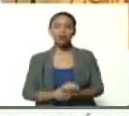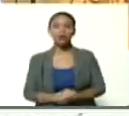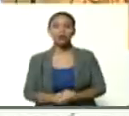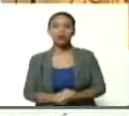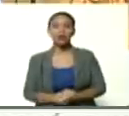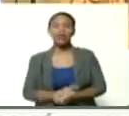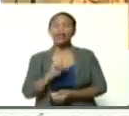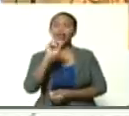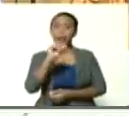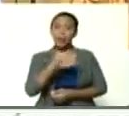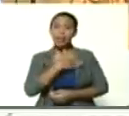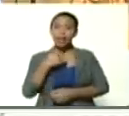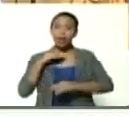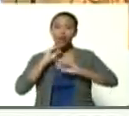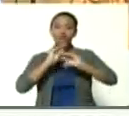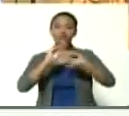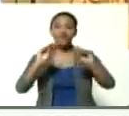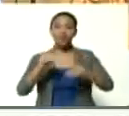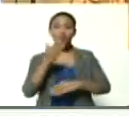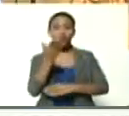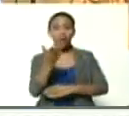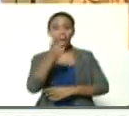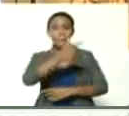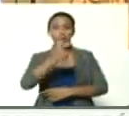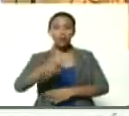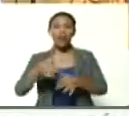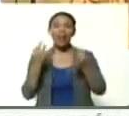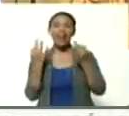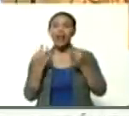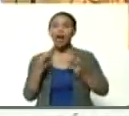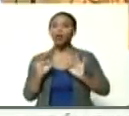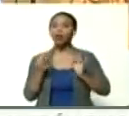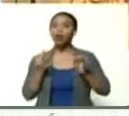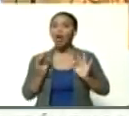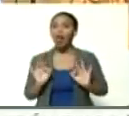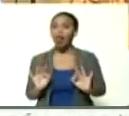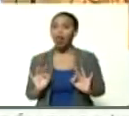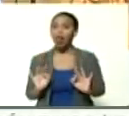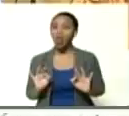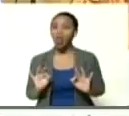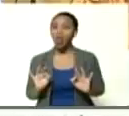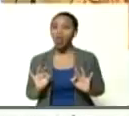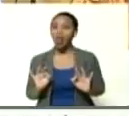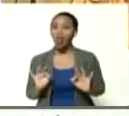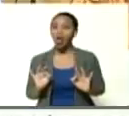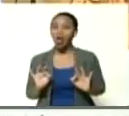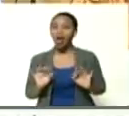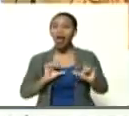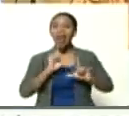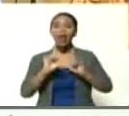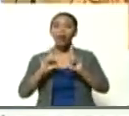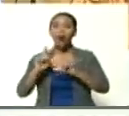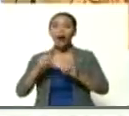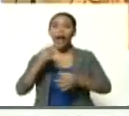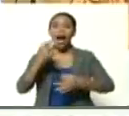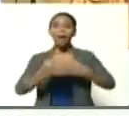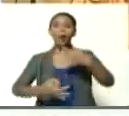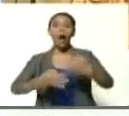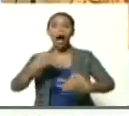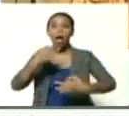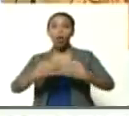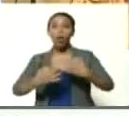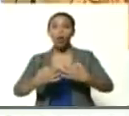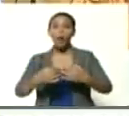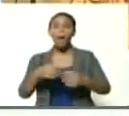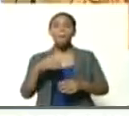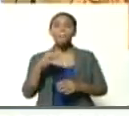También quiero anunciar las personas naturales, eso es el lenguaje de los abogados. Las